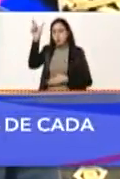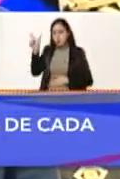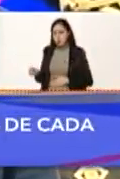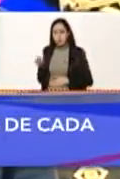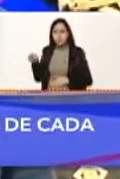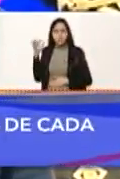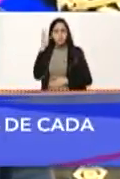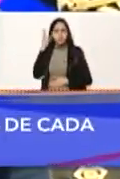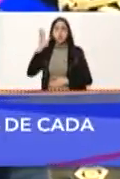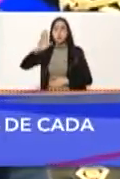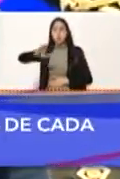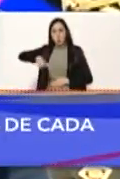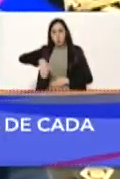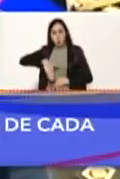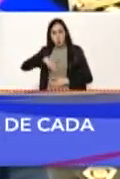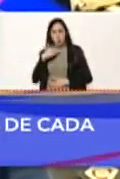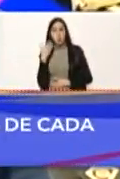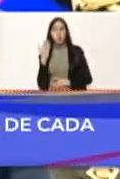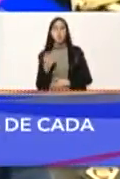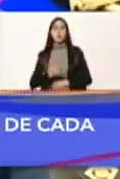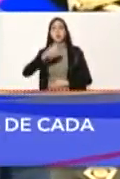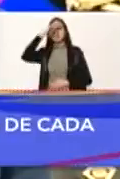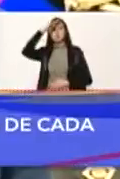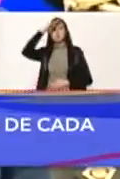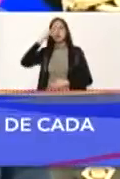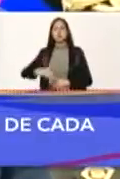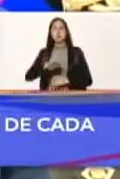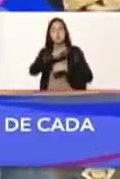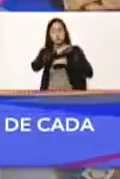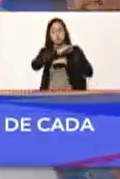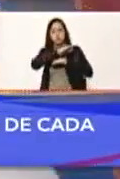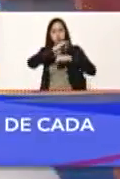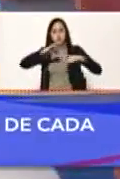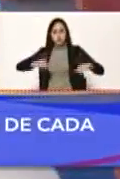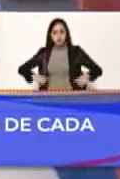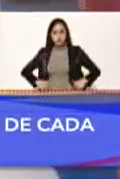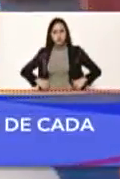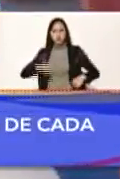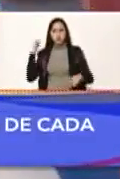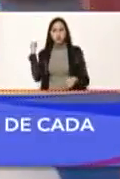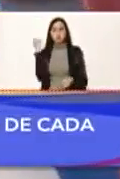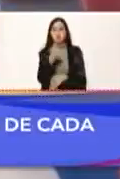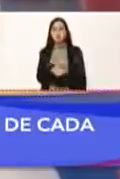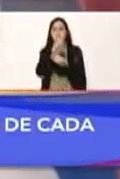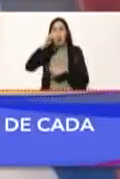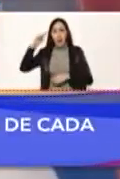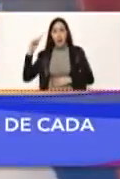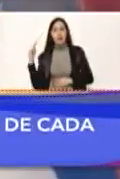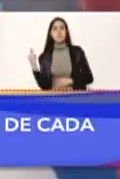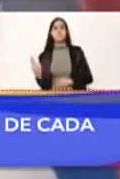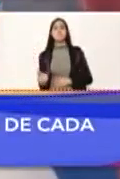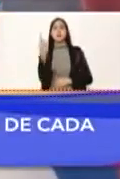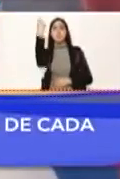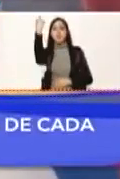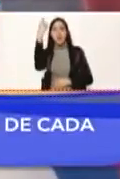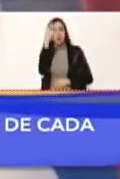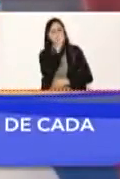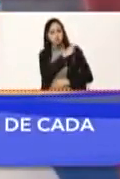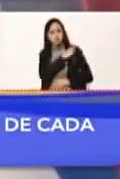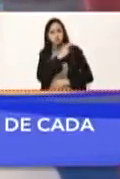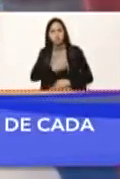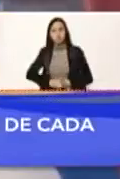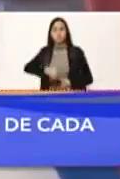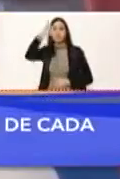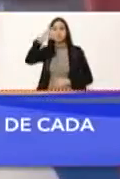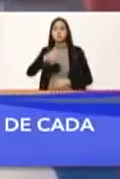Carolina, y hoy Laura Carolina es primera de su promoción y teniente de